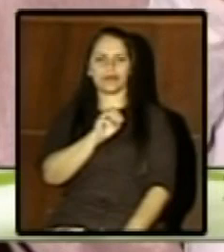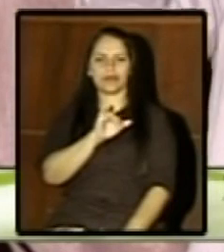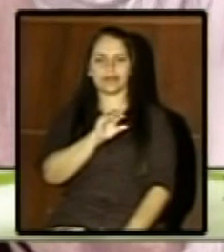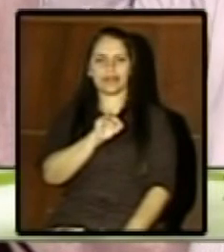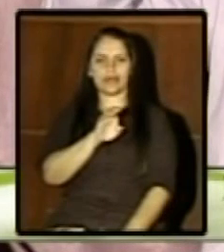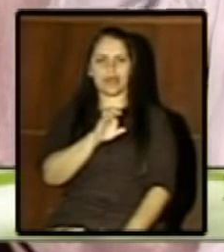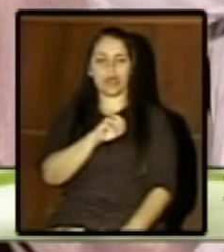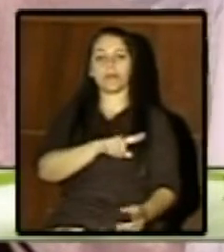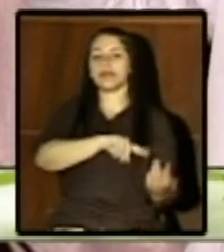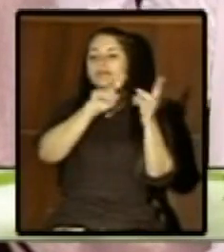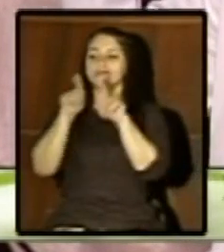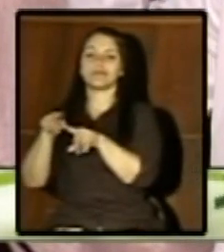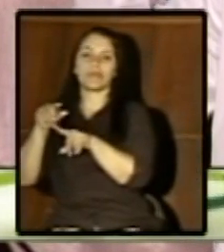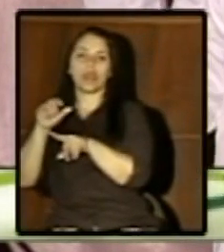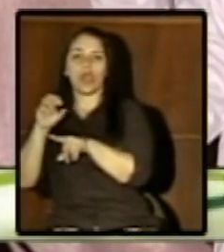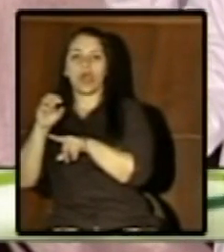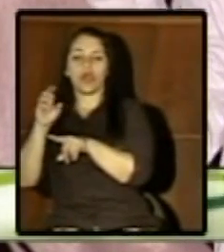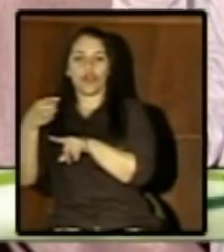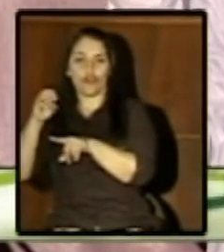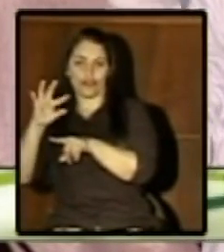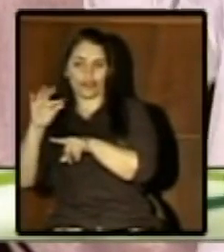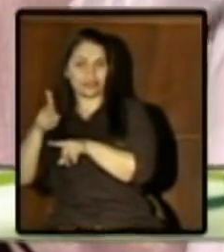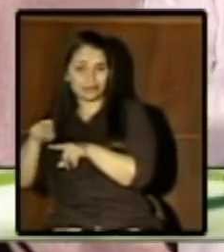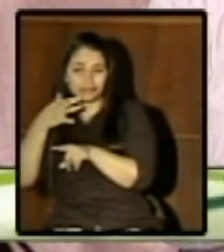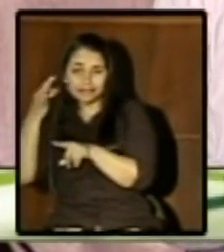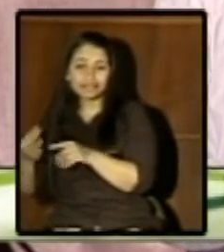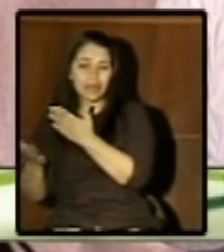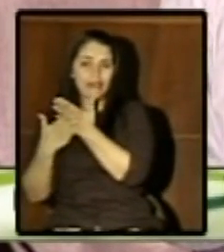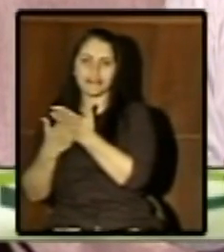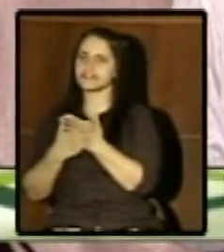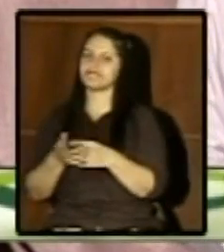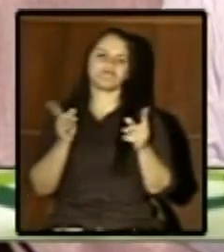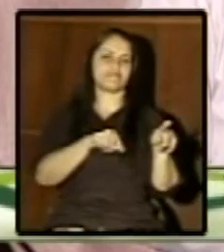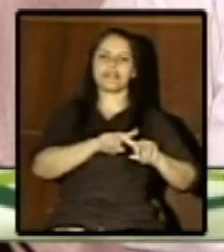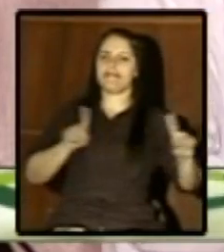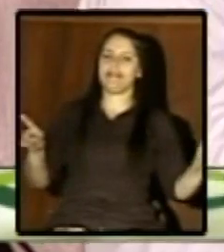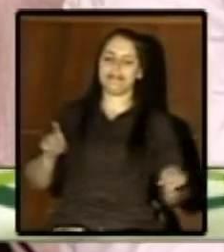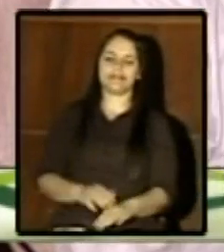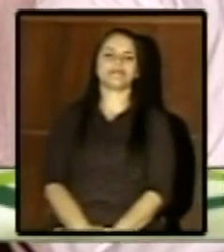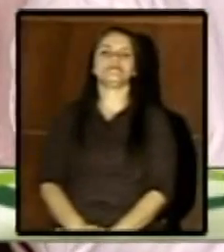artritis reumatoidea, que es el factor reumatoideo, que se manda pues en la sangre y sale. En cambio en la